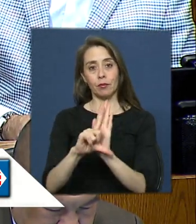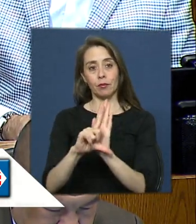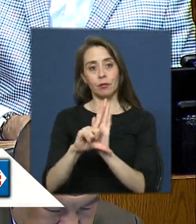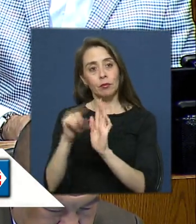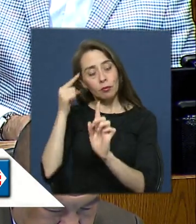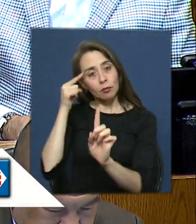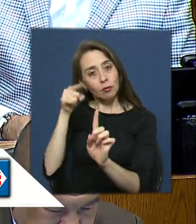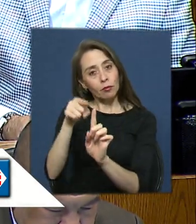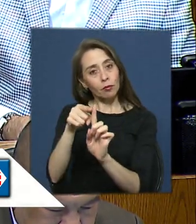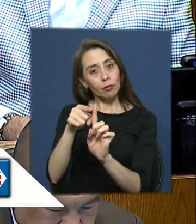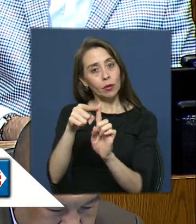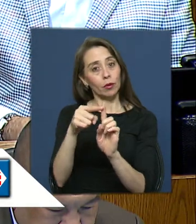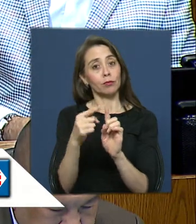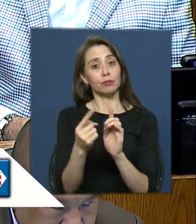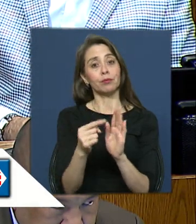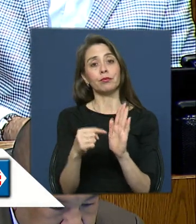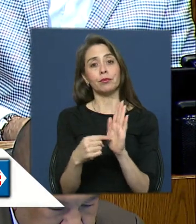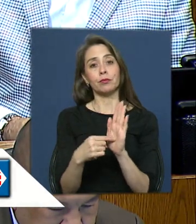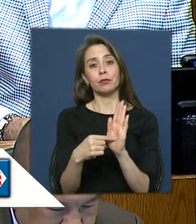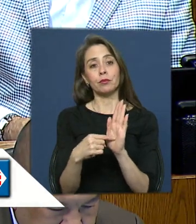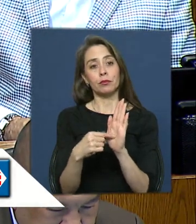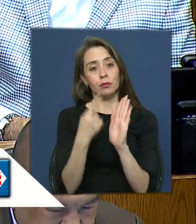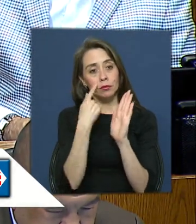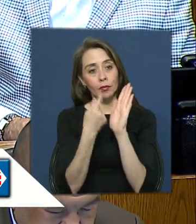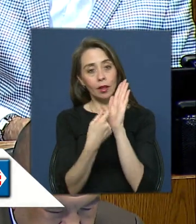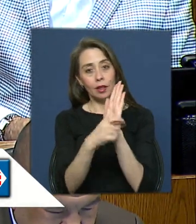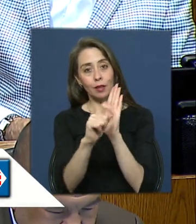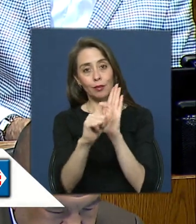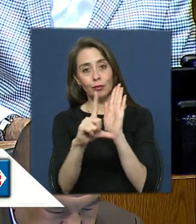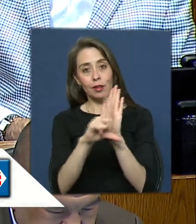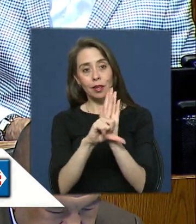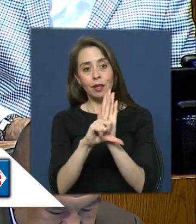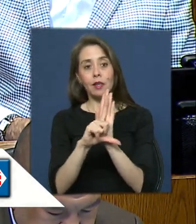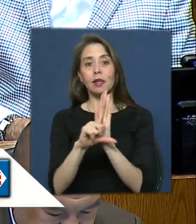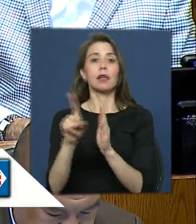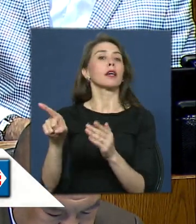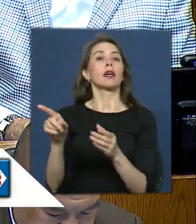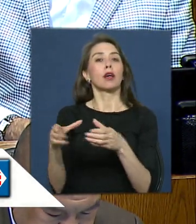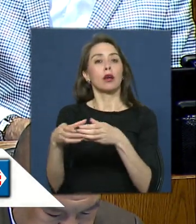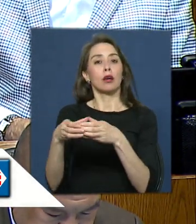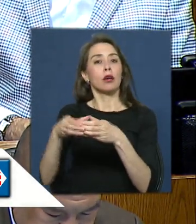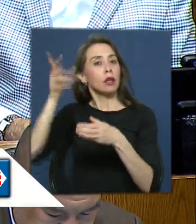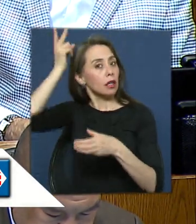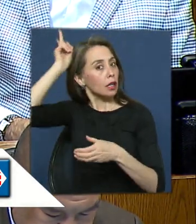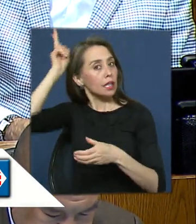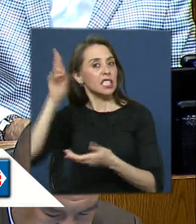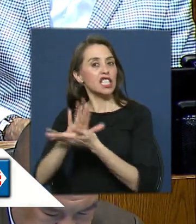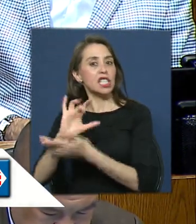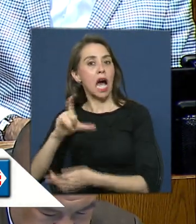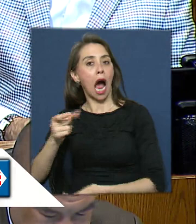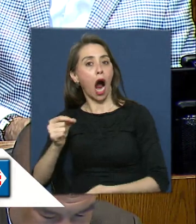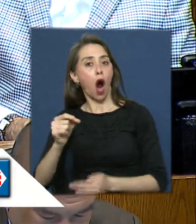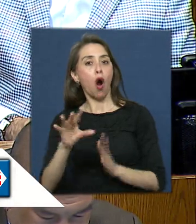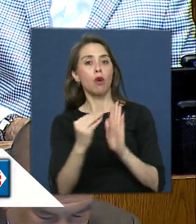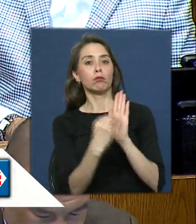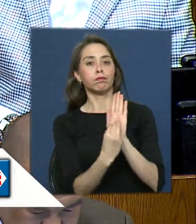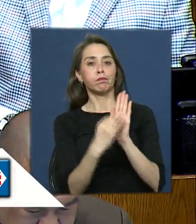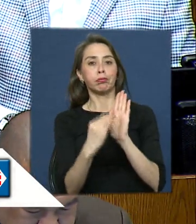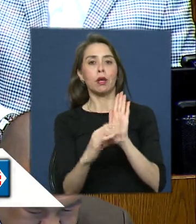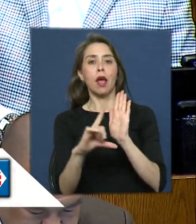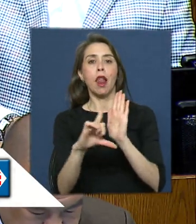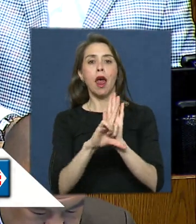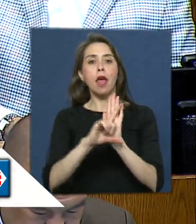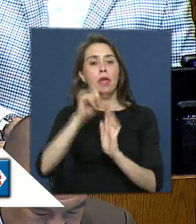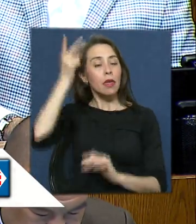busca incorporar dentro del reconocimiento al pueblo chango, dentro de la ley indígena, es también una forma